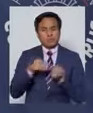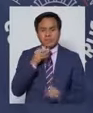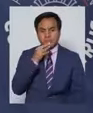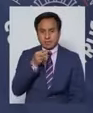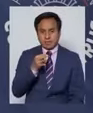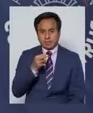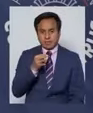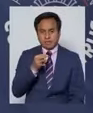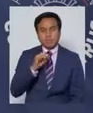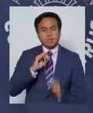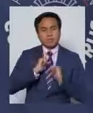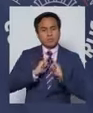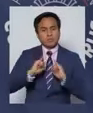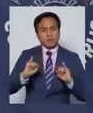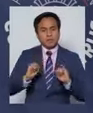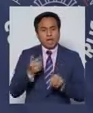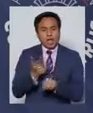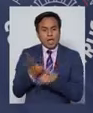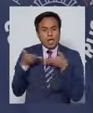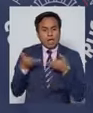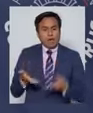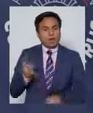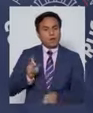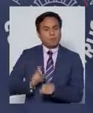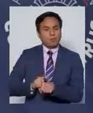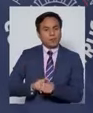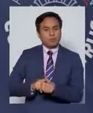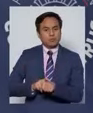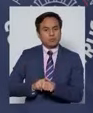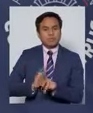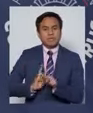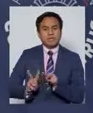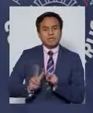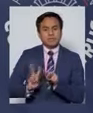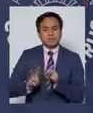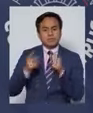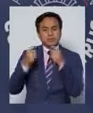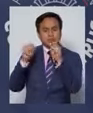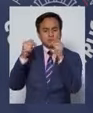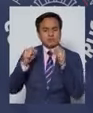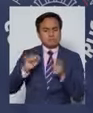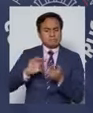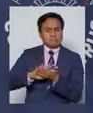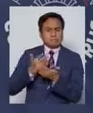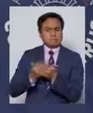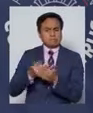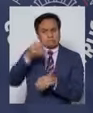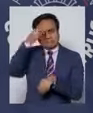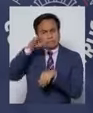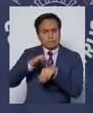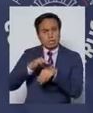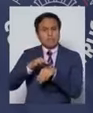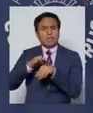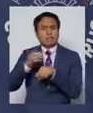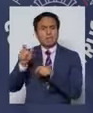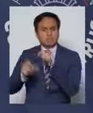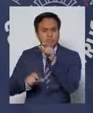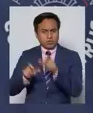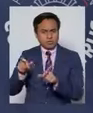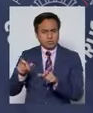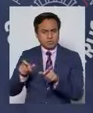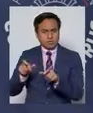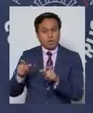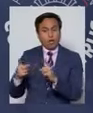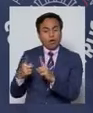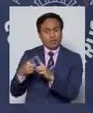yo, como le comuniqué, y se encuentra en este momento haciendo una evaluación epidemiológica y trasladando las personas